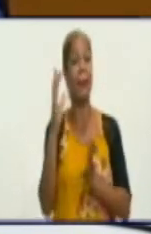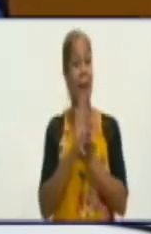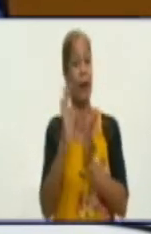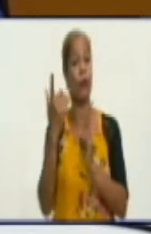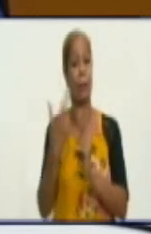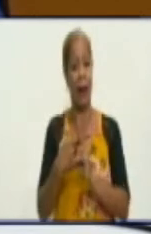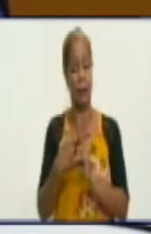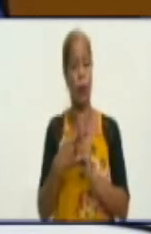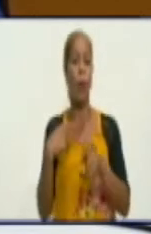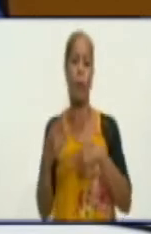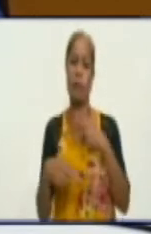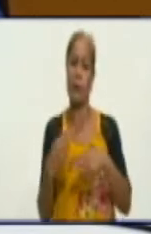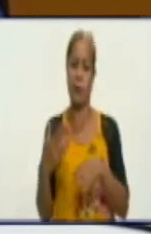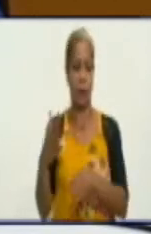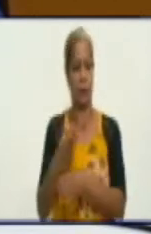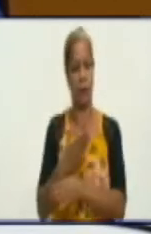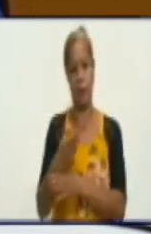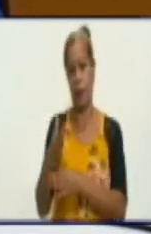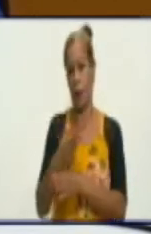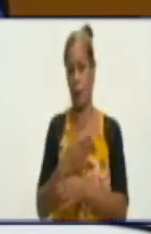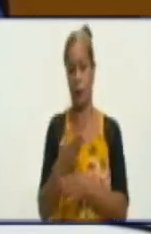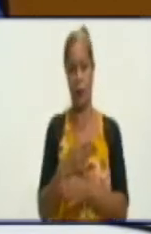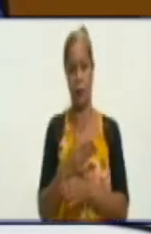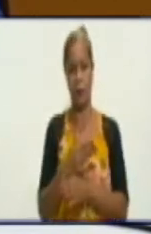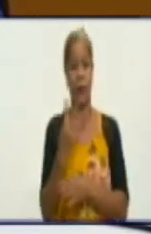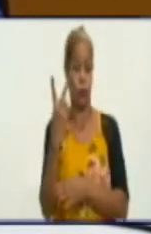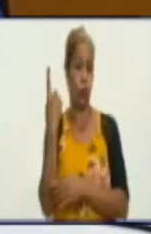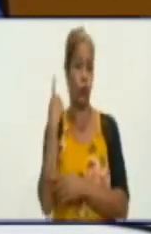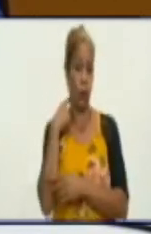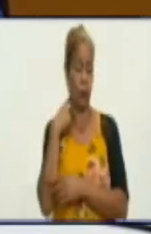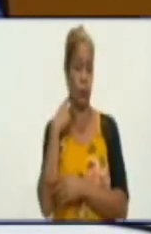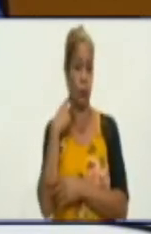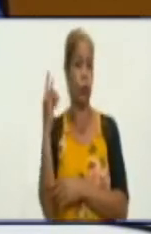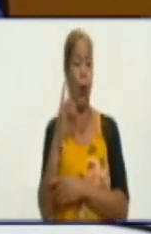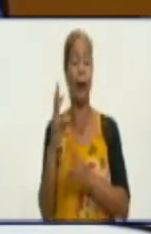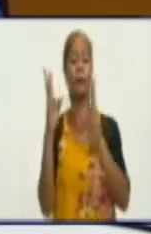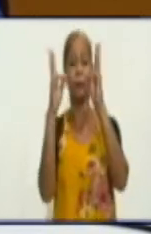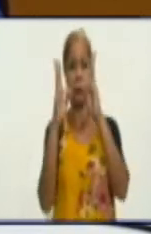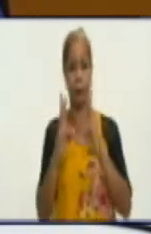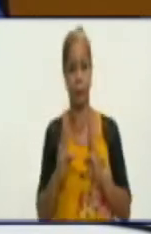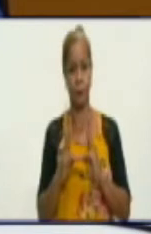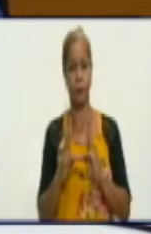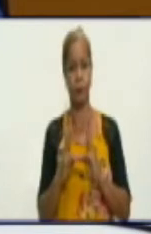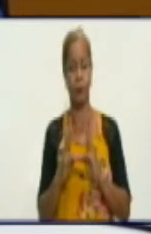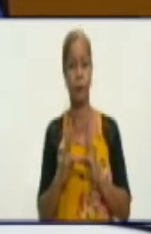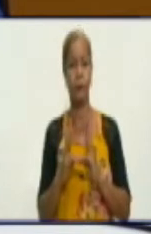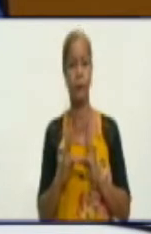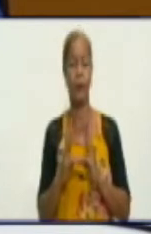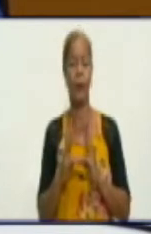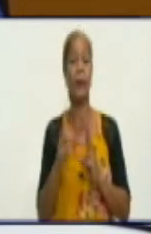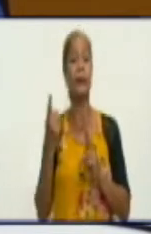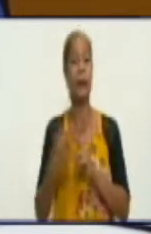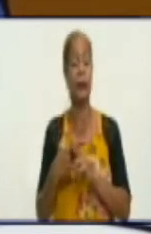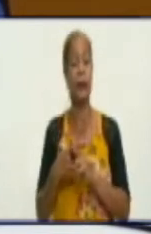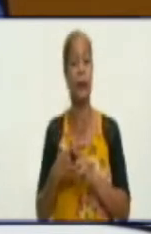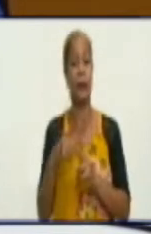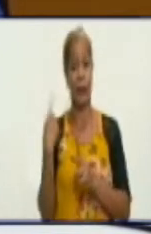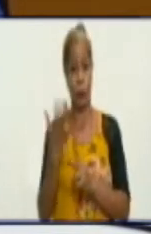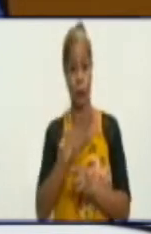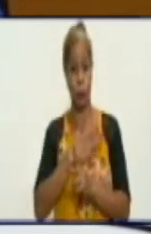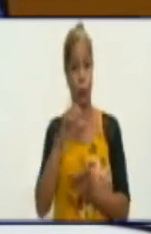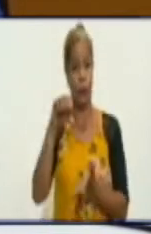ser, como mismo en el 2020, diferente por las redes sociales, vía online, pero también en nuestro centro se